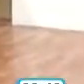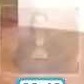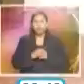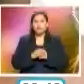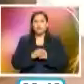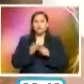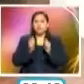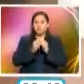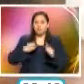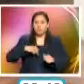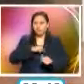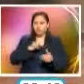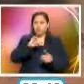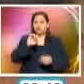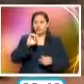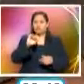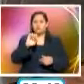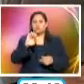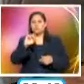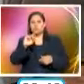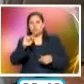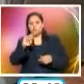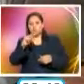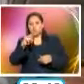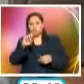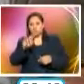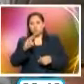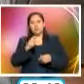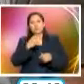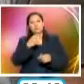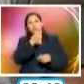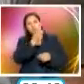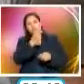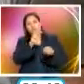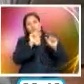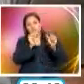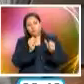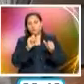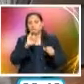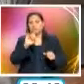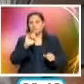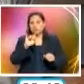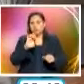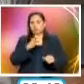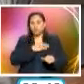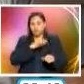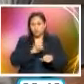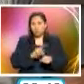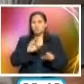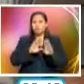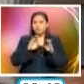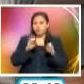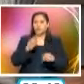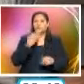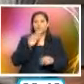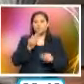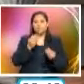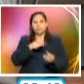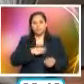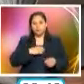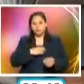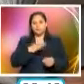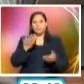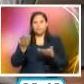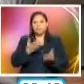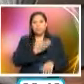Está con nosotros José Springer, nuestro crítico de arte. José, buenos días. ¿Qué tal, Juan? ¿Cómo estás? Muy bien, muy contento de que